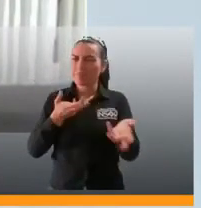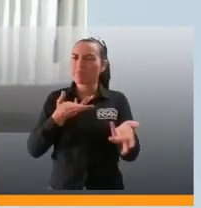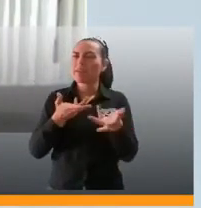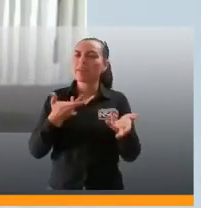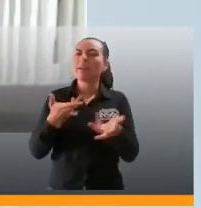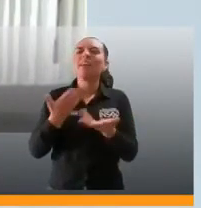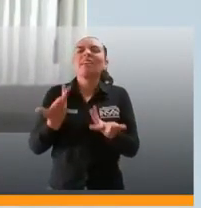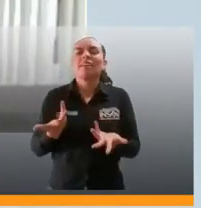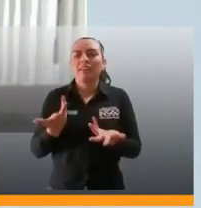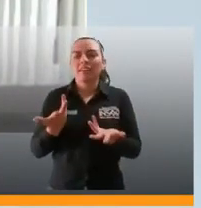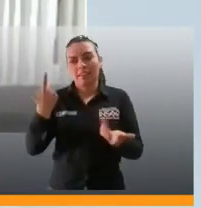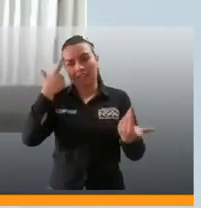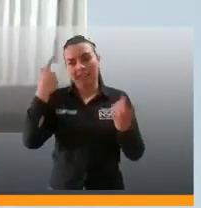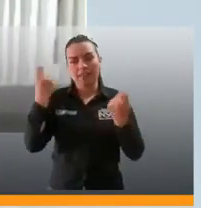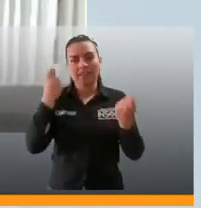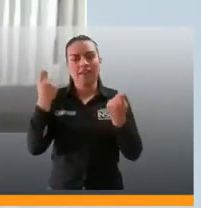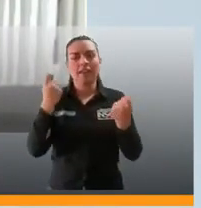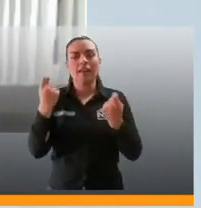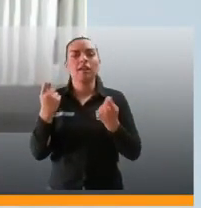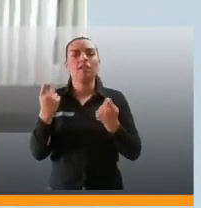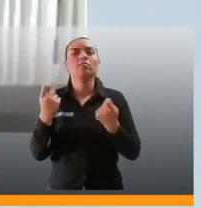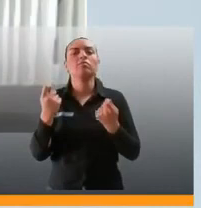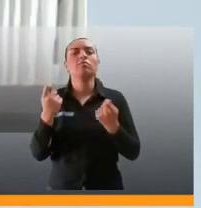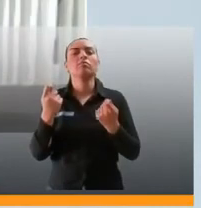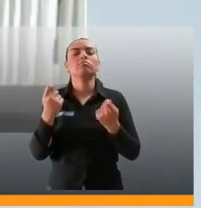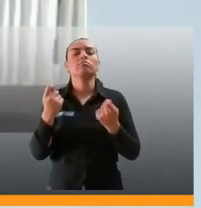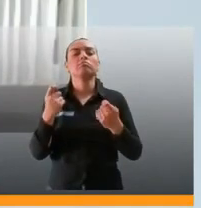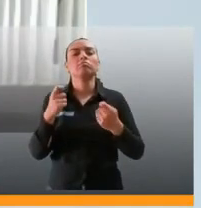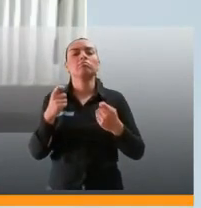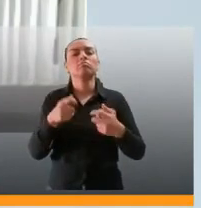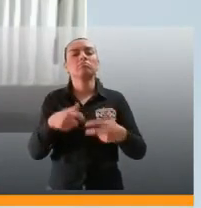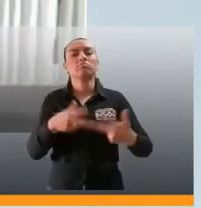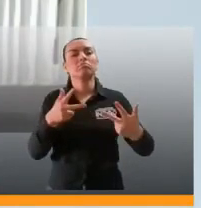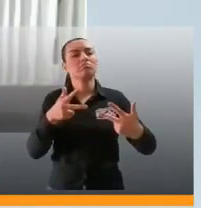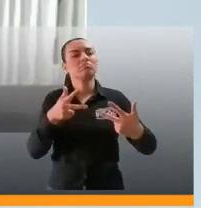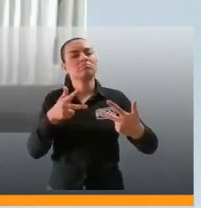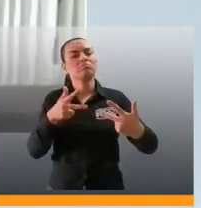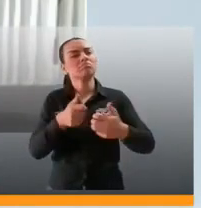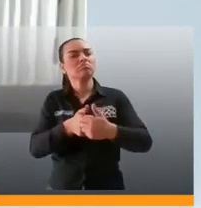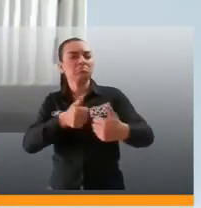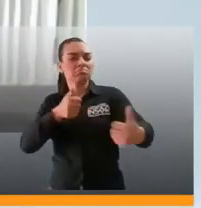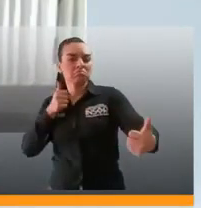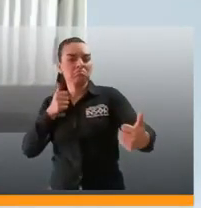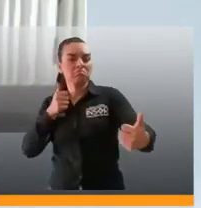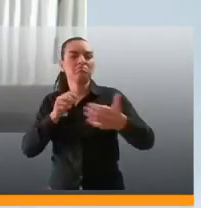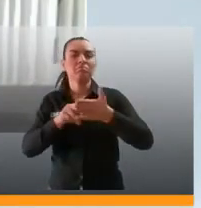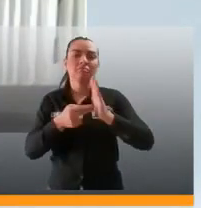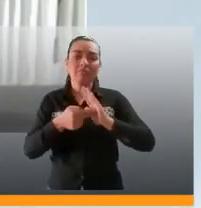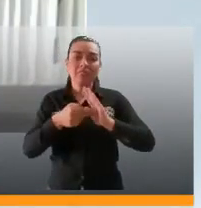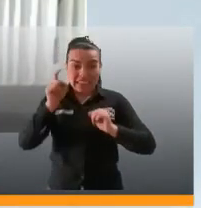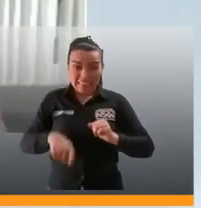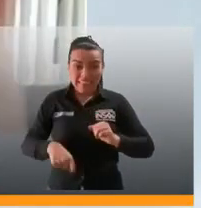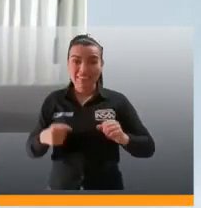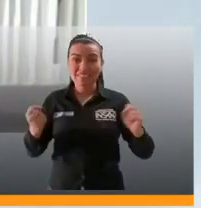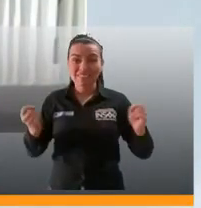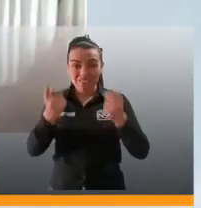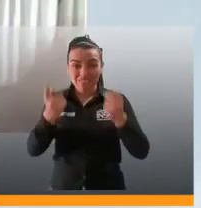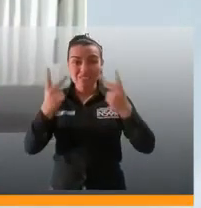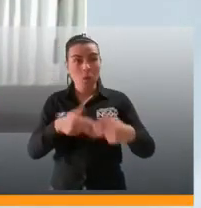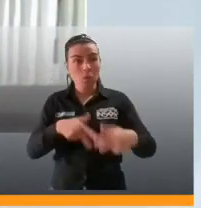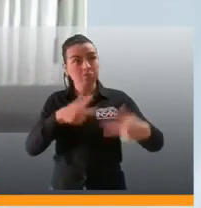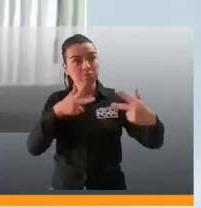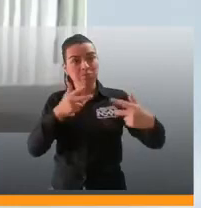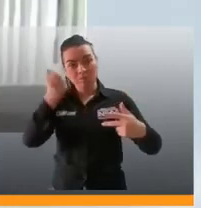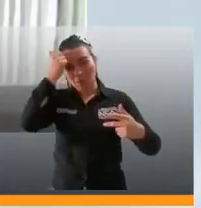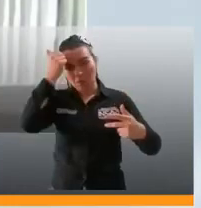también estrategias asincrónicas, es decir, no necesariamente donde estemos en sincronía con el profesor